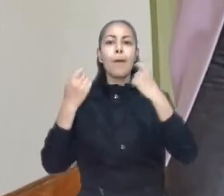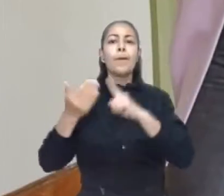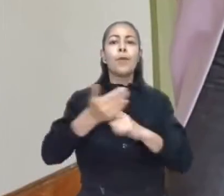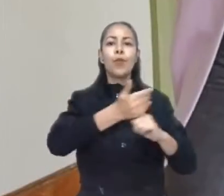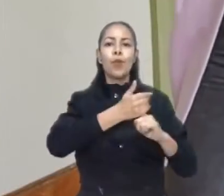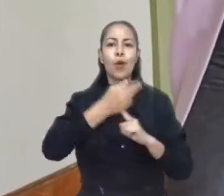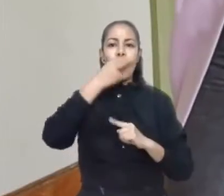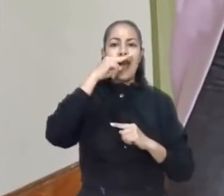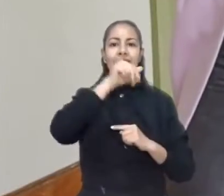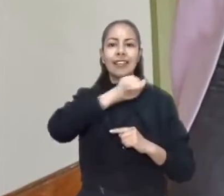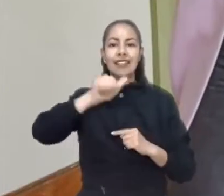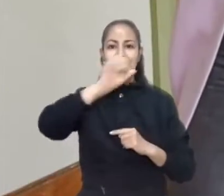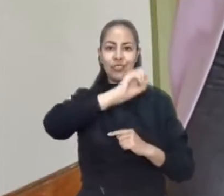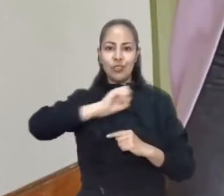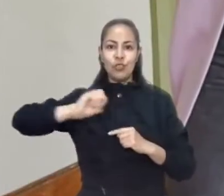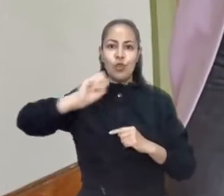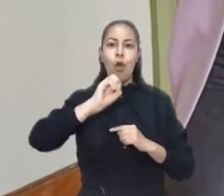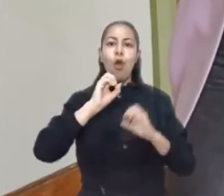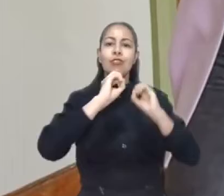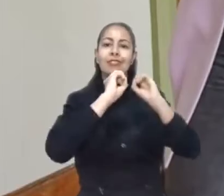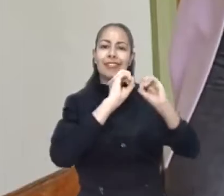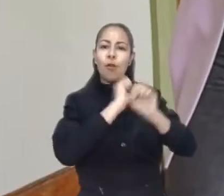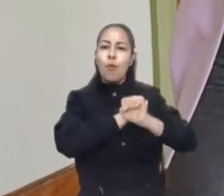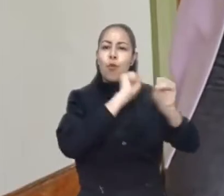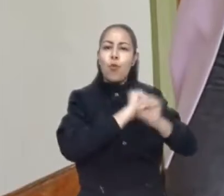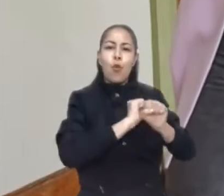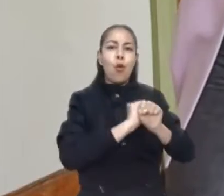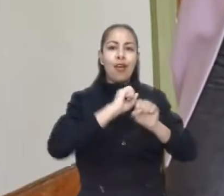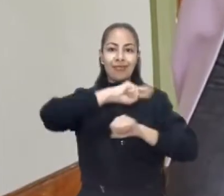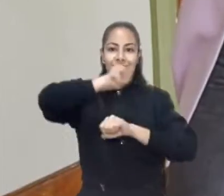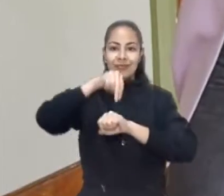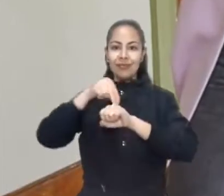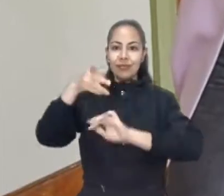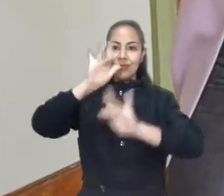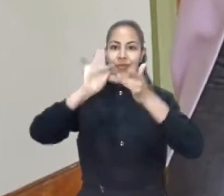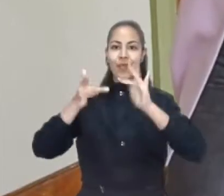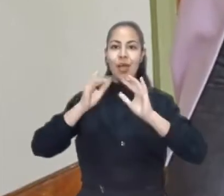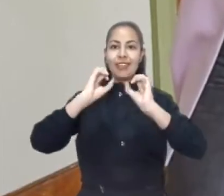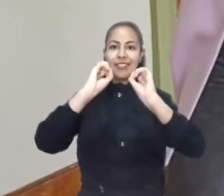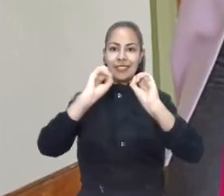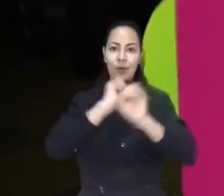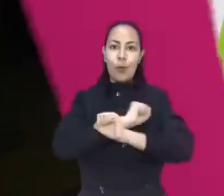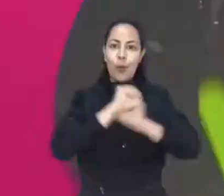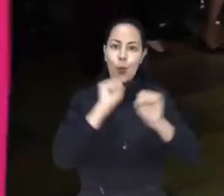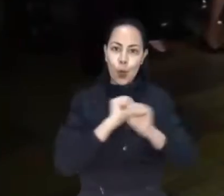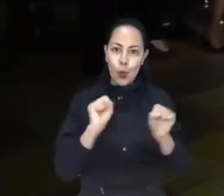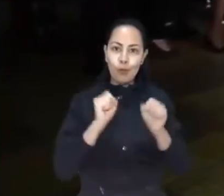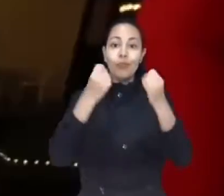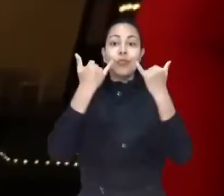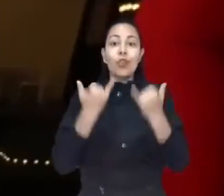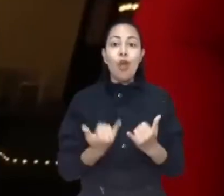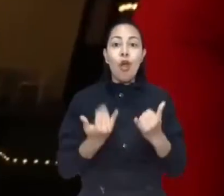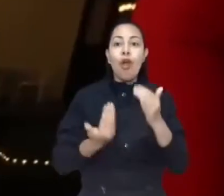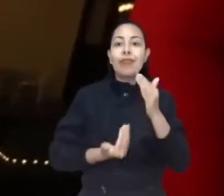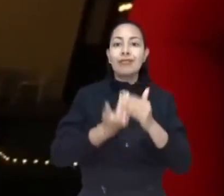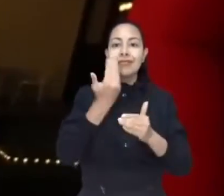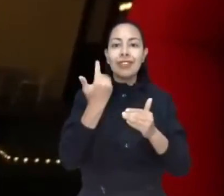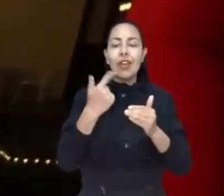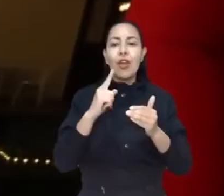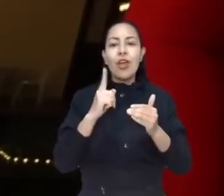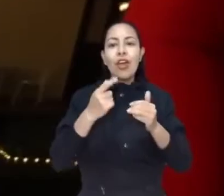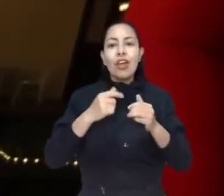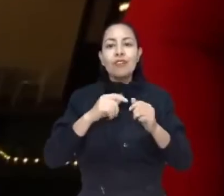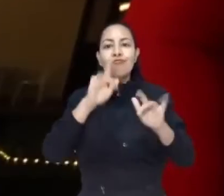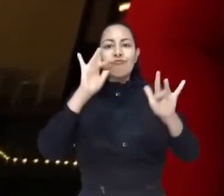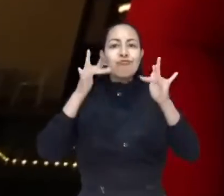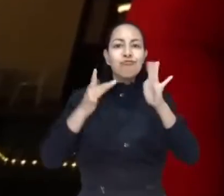la protección de niñas y niños. No usemos pólvora. Nariño brilla sin pólvora. Hoy encendemos una luz de